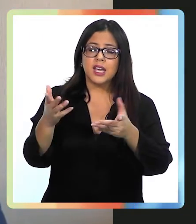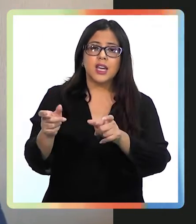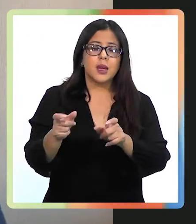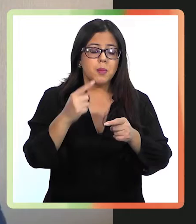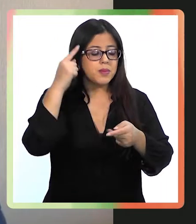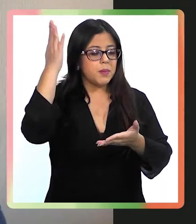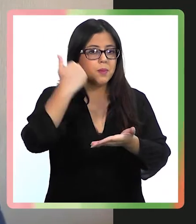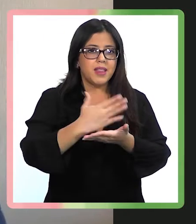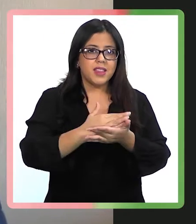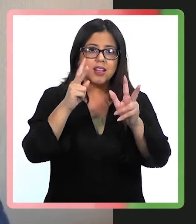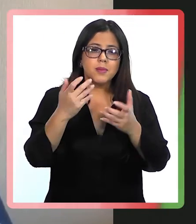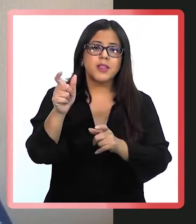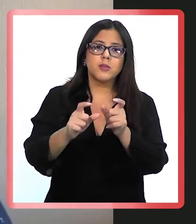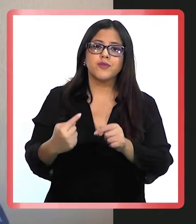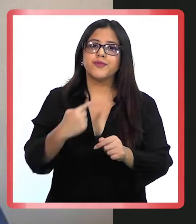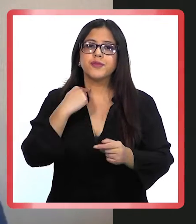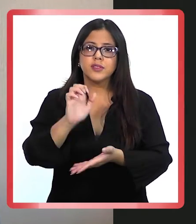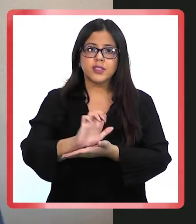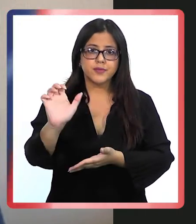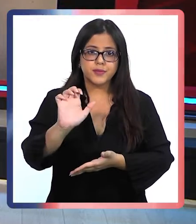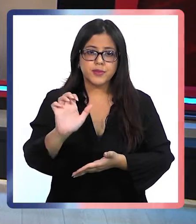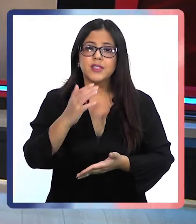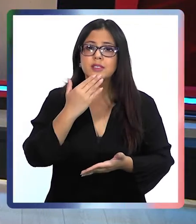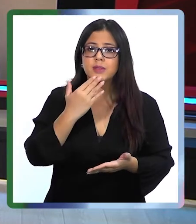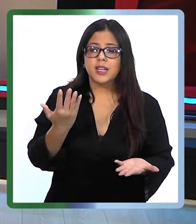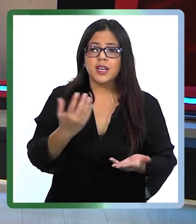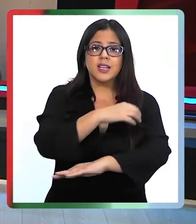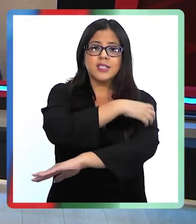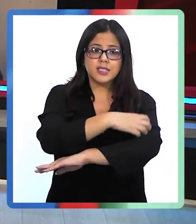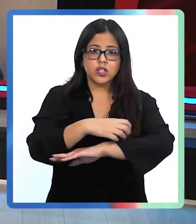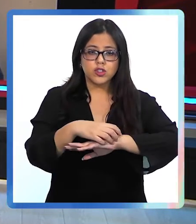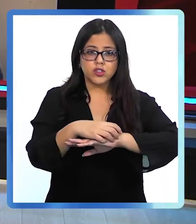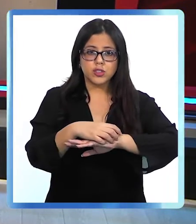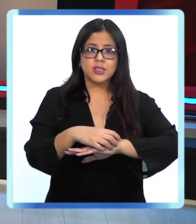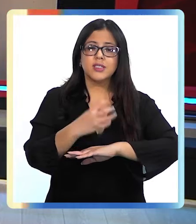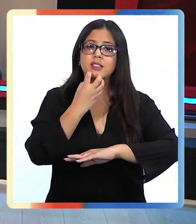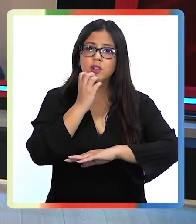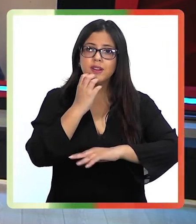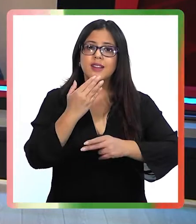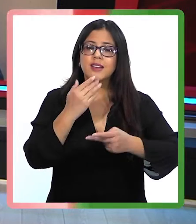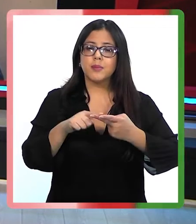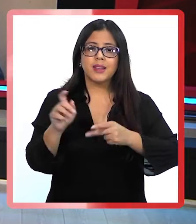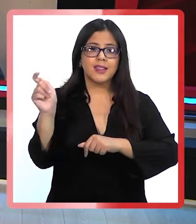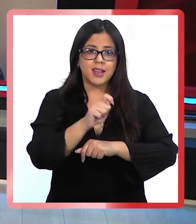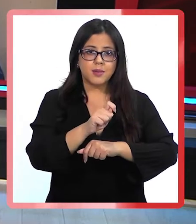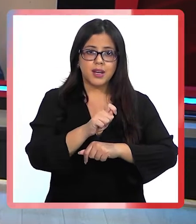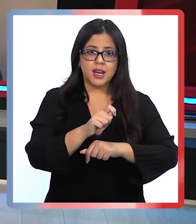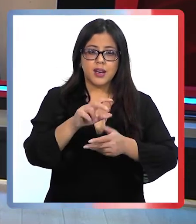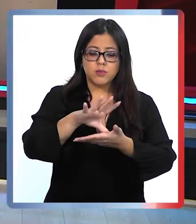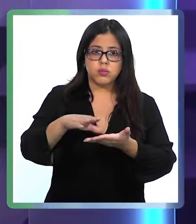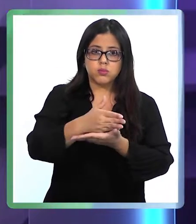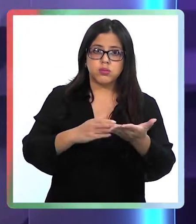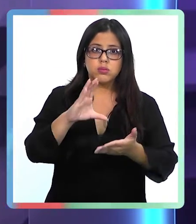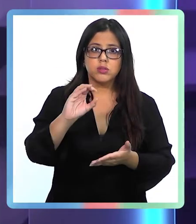región que están afectadas por este estado de excepción constitucional, sino también con las regiones de Antofagasta y de Tarapacá, en específico los pasos fronterizos de